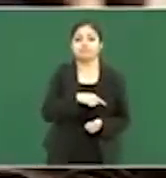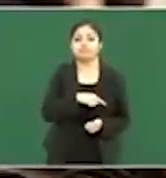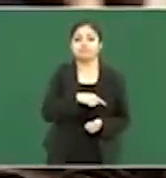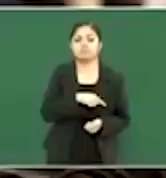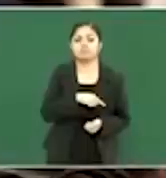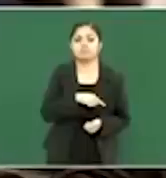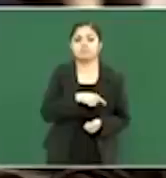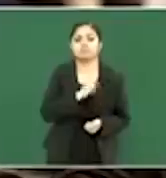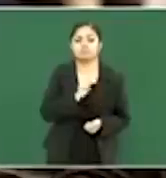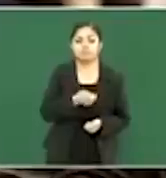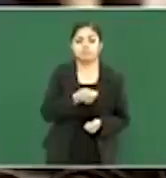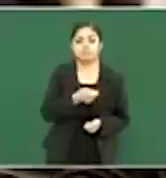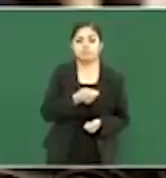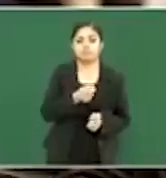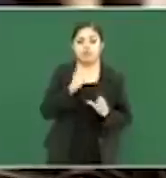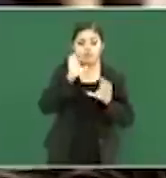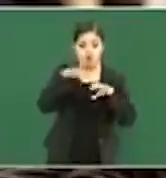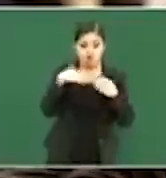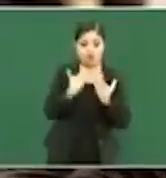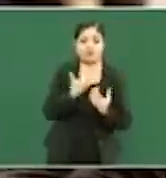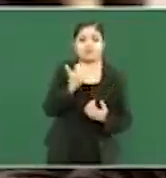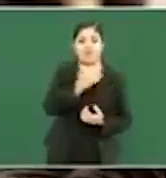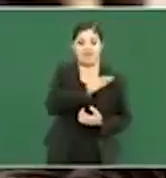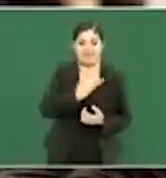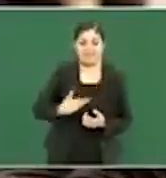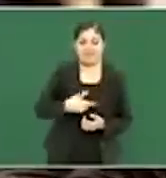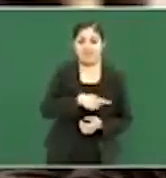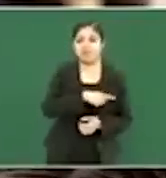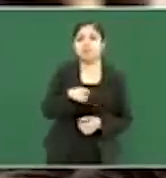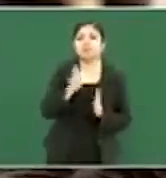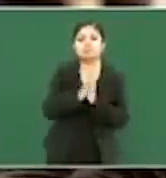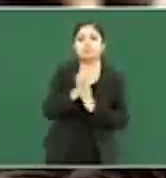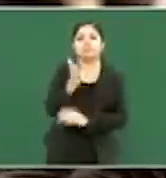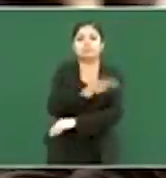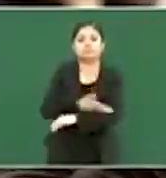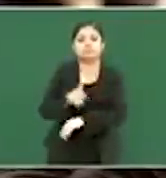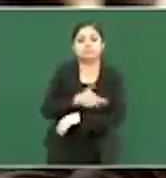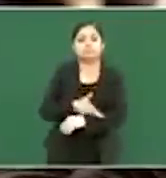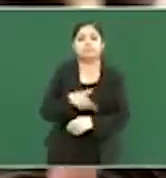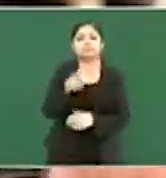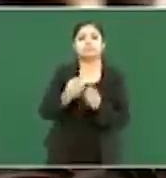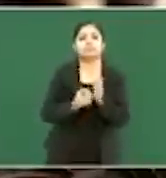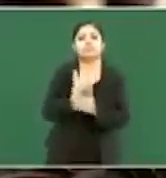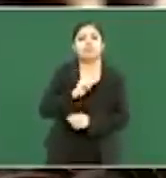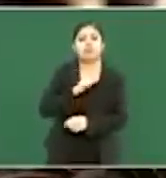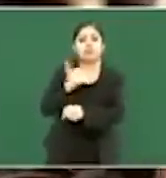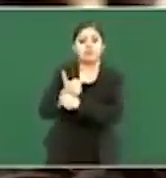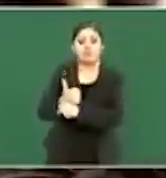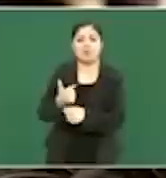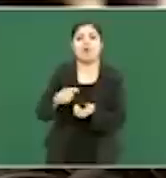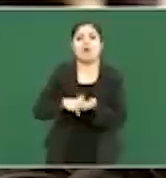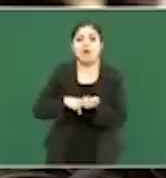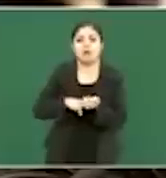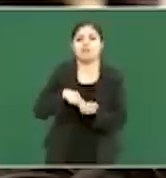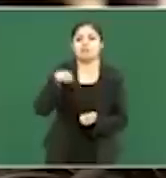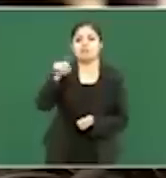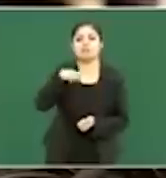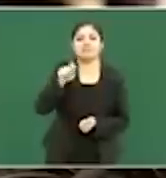al Ejecutivo y al Congreso precisamente tramitar la designación de estos magistrados